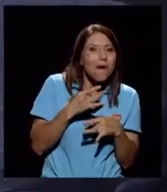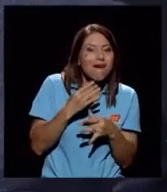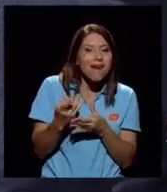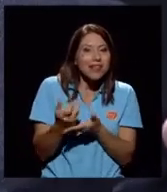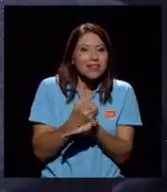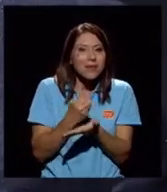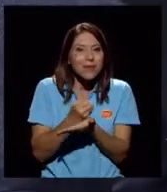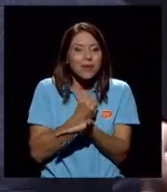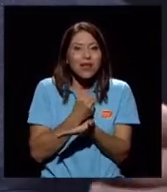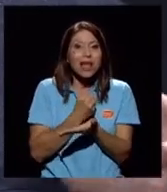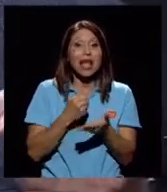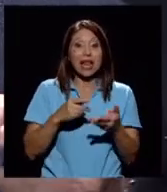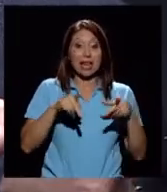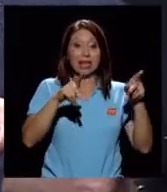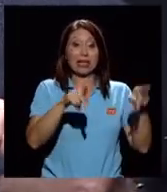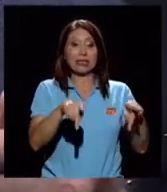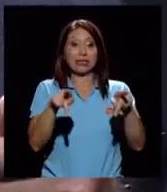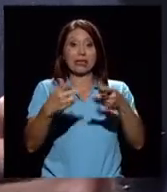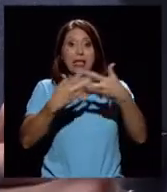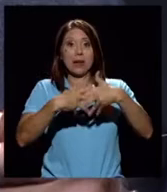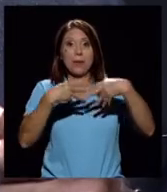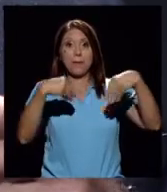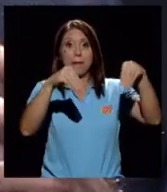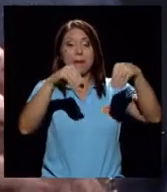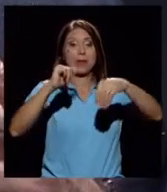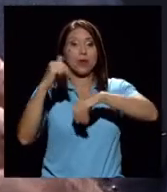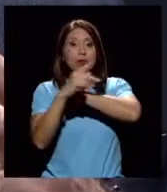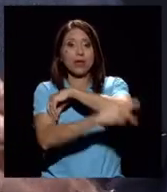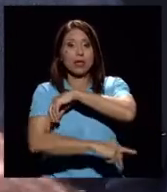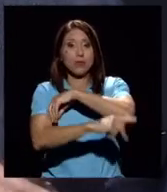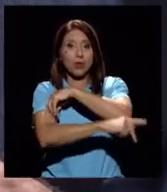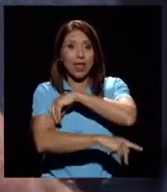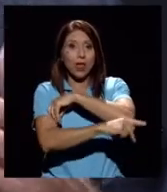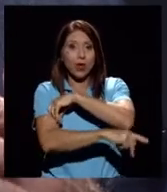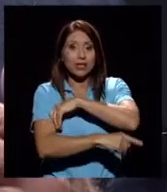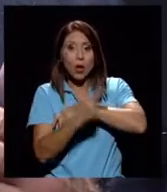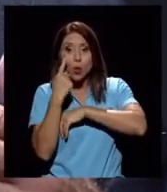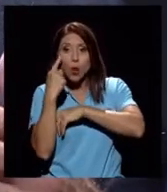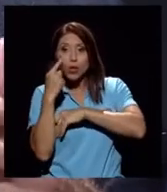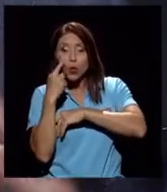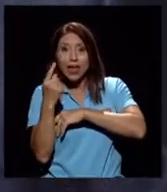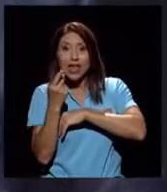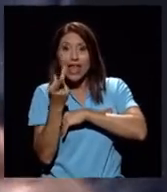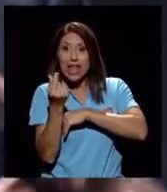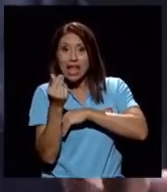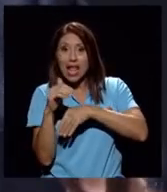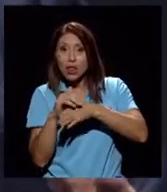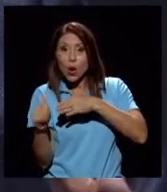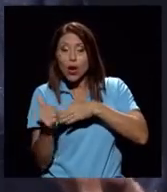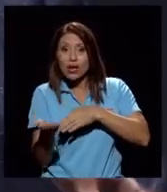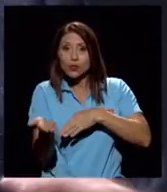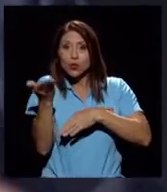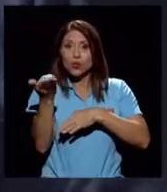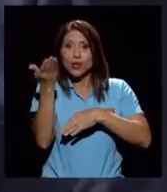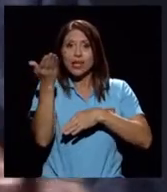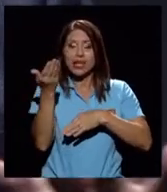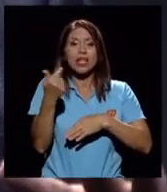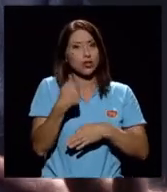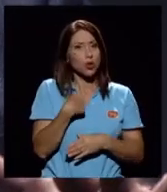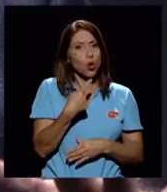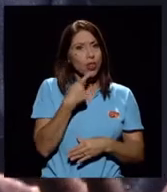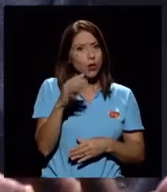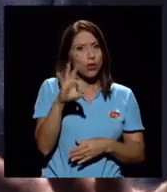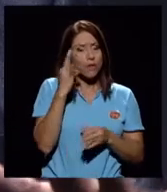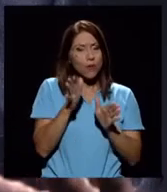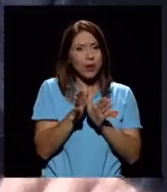exportadores cuando ven que el tipo se huelen también se muestra que el tiempo también puede subir y esto lo digo en términos generales no de